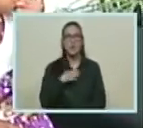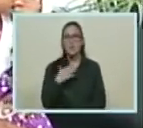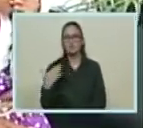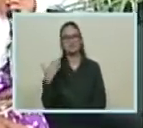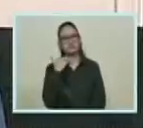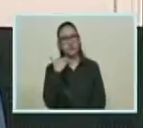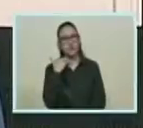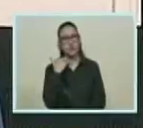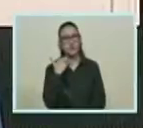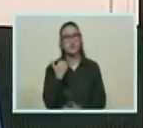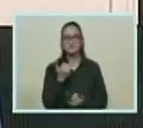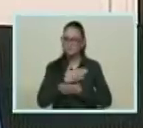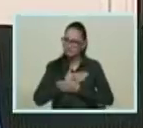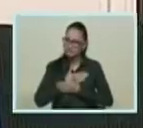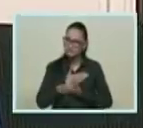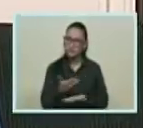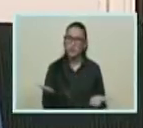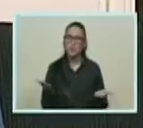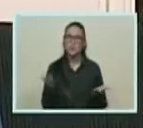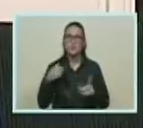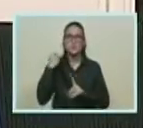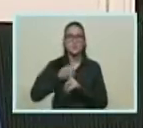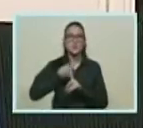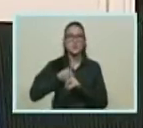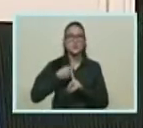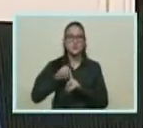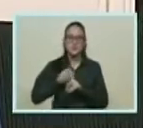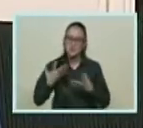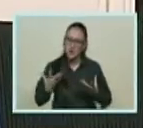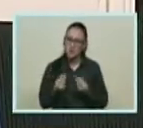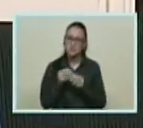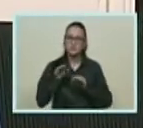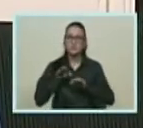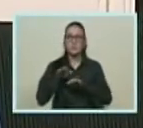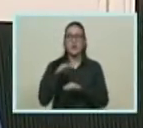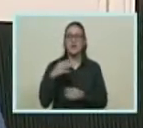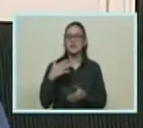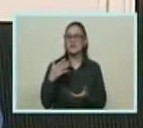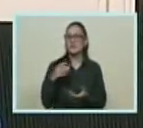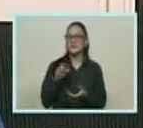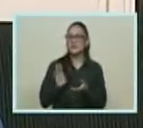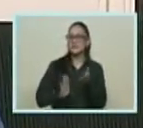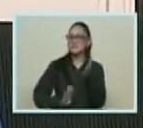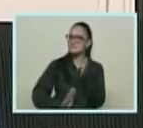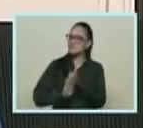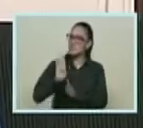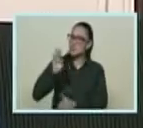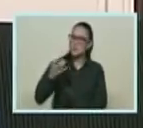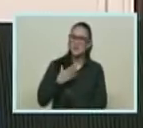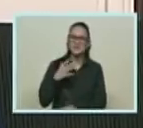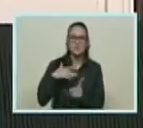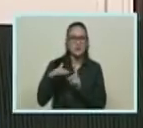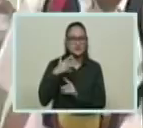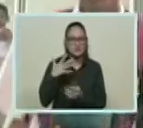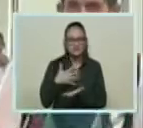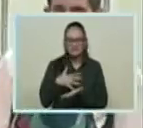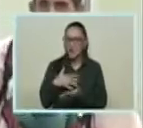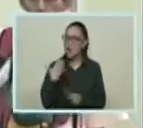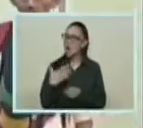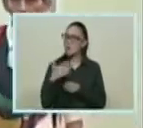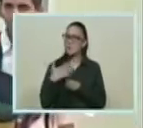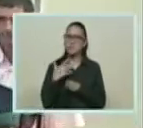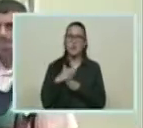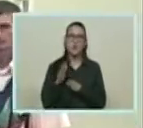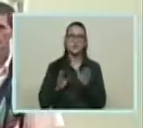pueblo. Por eso estamos dispuestos a batallar junto a usted y a superar estas dificultades, bueno, en las condiciones que sea. Y por